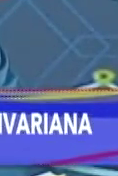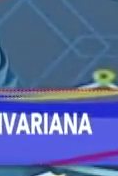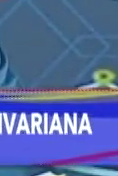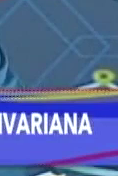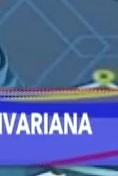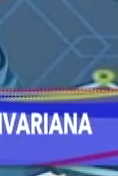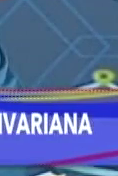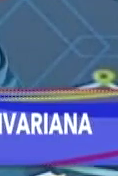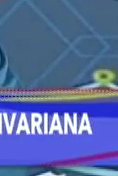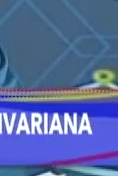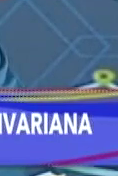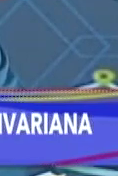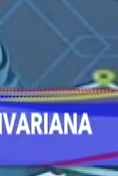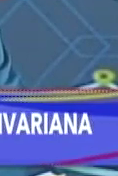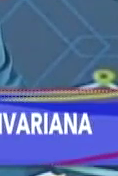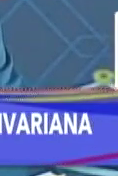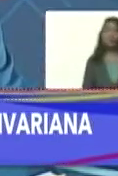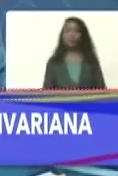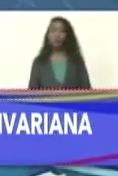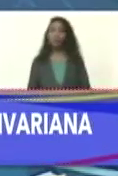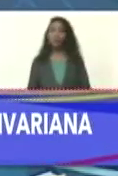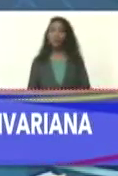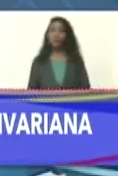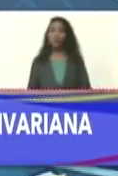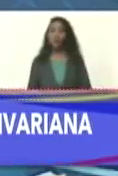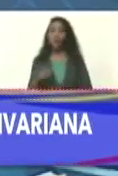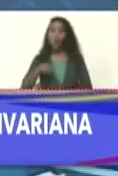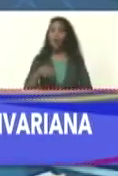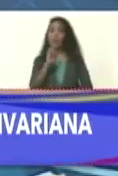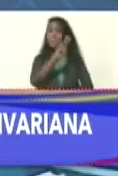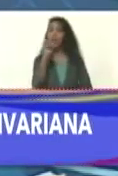Hoy estamos a 20 de diciembre.